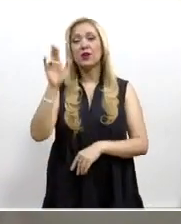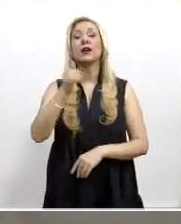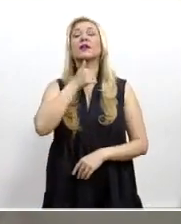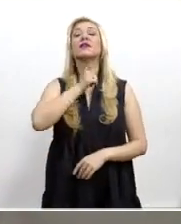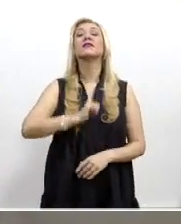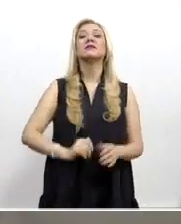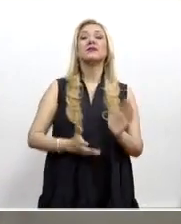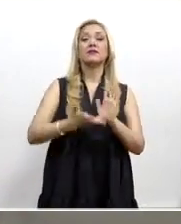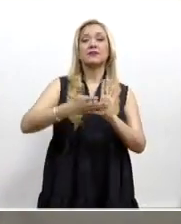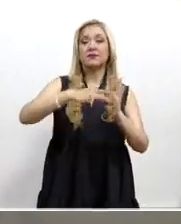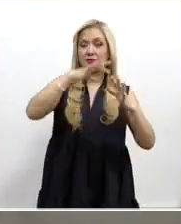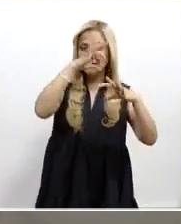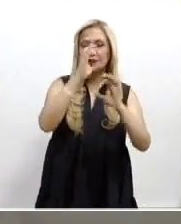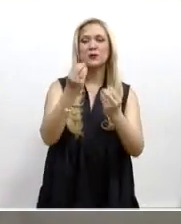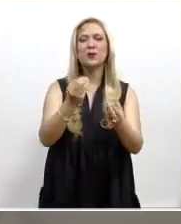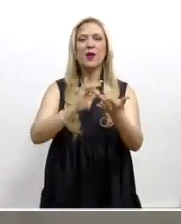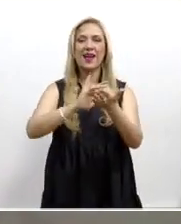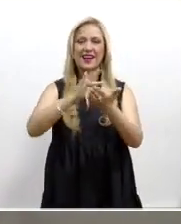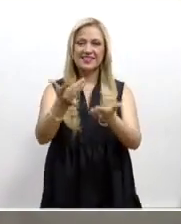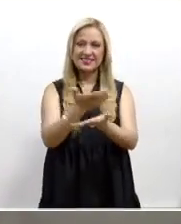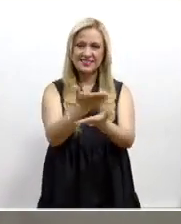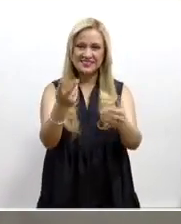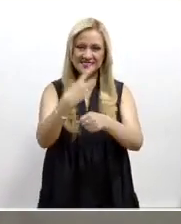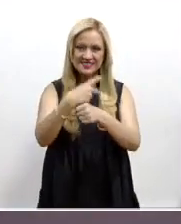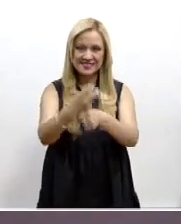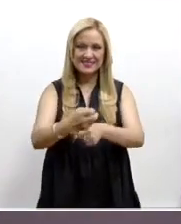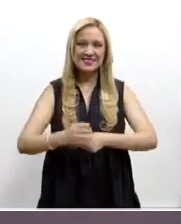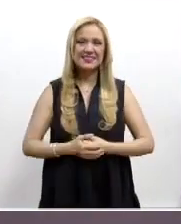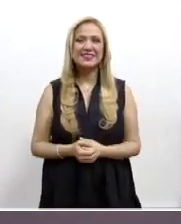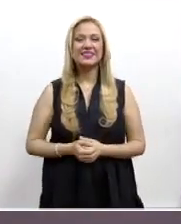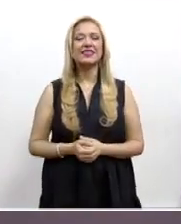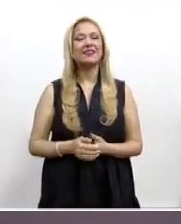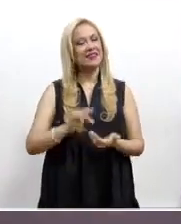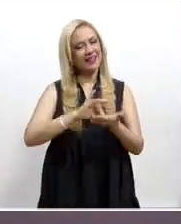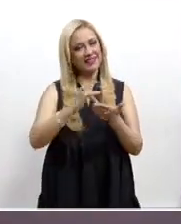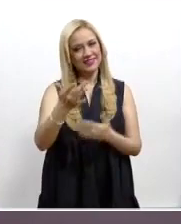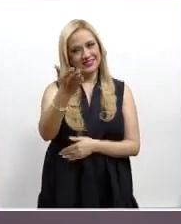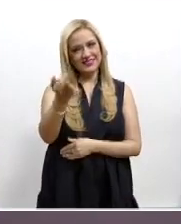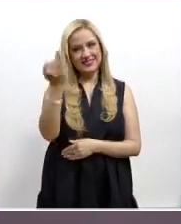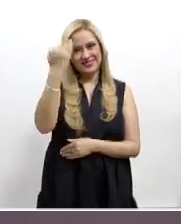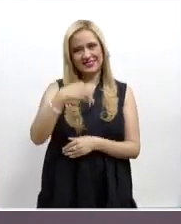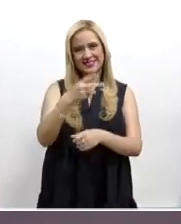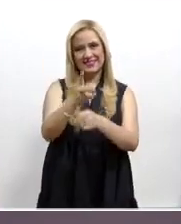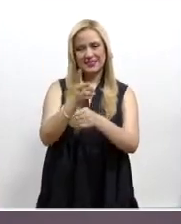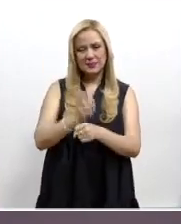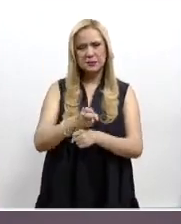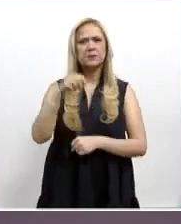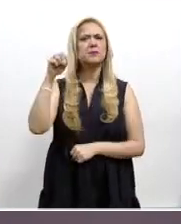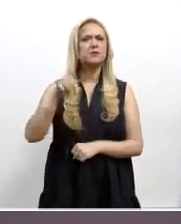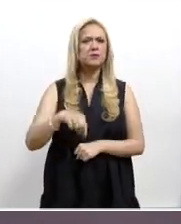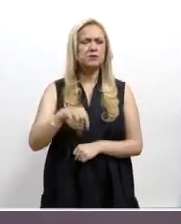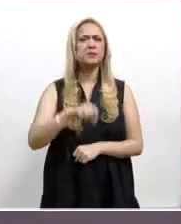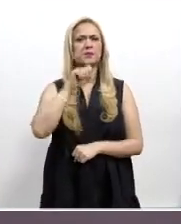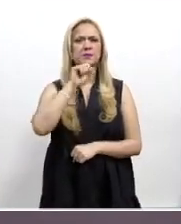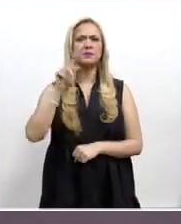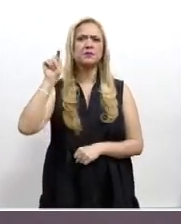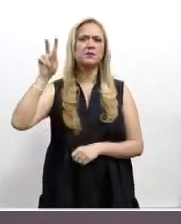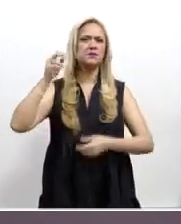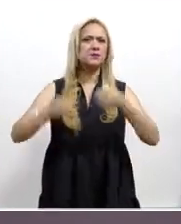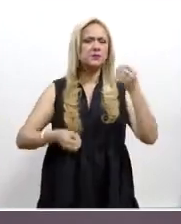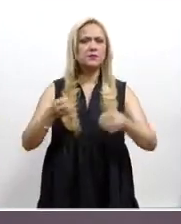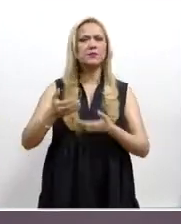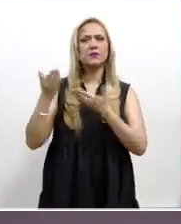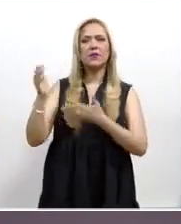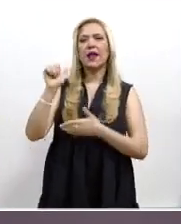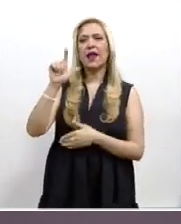Muchas gracias, encantado de estar ahí con todos ustedes. Gracias a usted por aceptar la invitación. Y aquí en el estudio de Justicia TV está